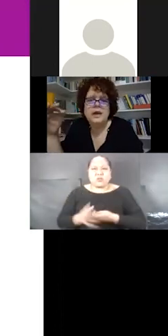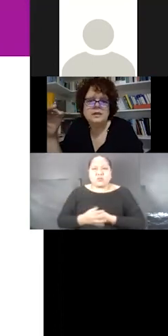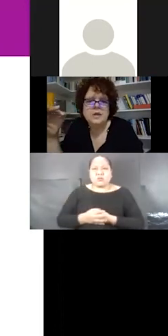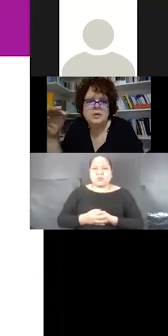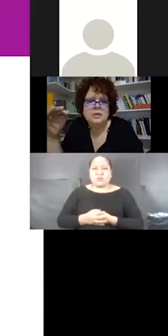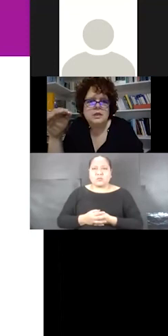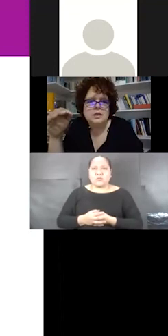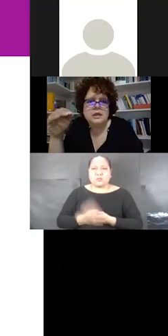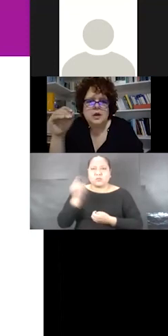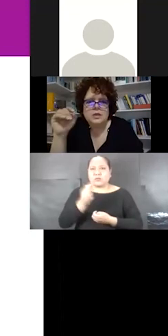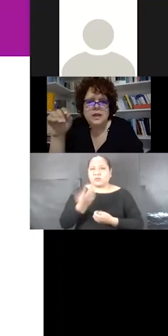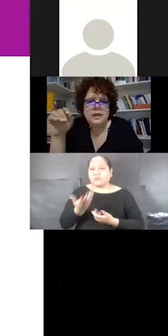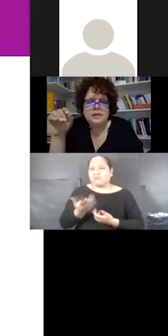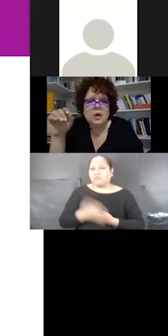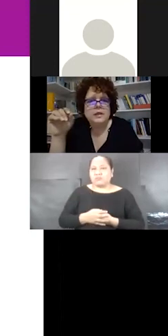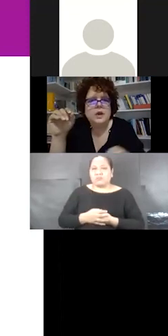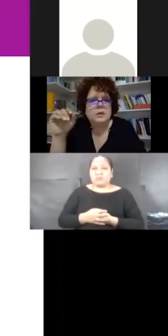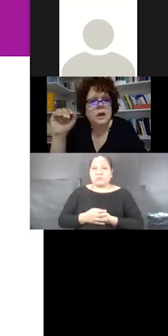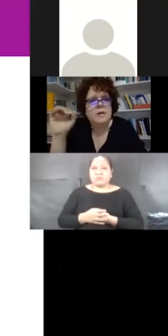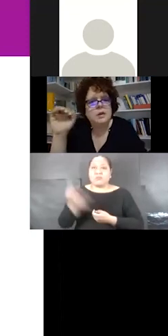Esto es como si a ustedes...